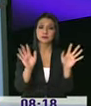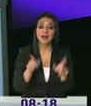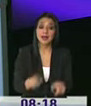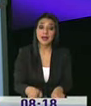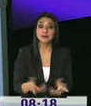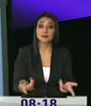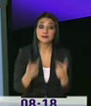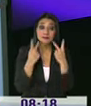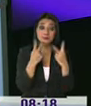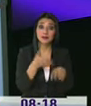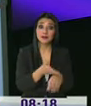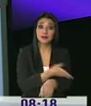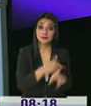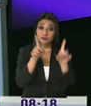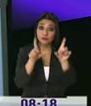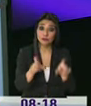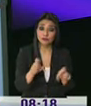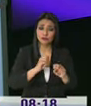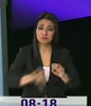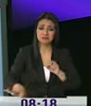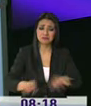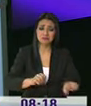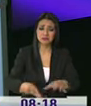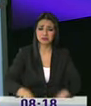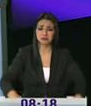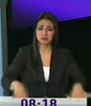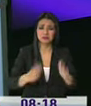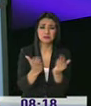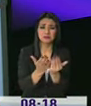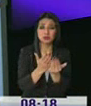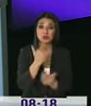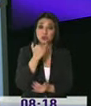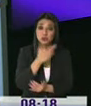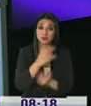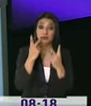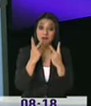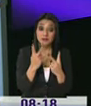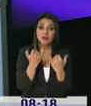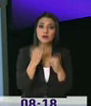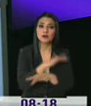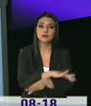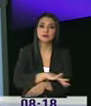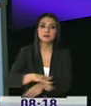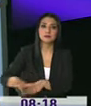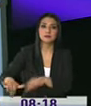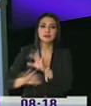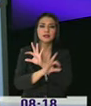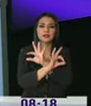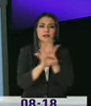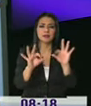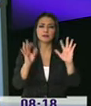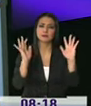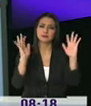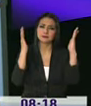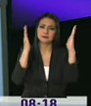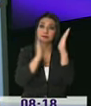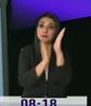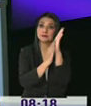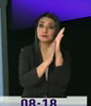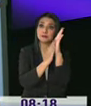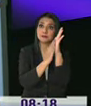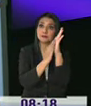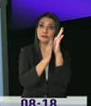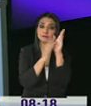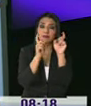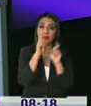es lo que vimos en las fotos anteriores, un sitio insalubre. Ya vieron cómo quedó. Resultado y pulgar en alto. Pongan aplausos, por favor, mi querido Chile, porque